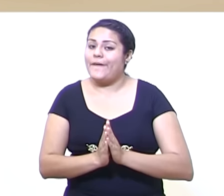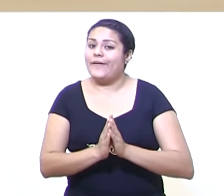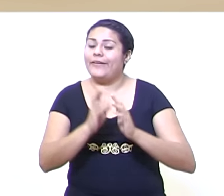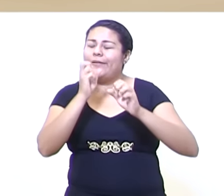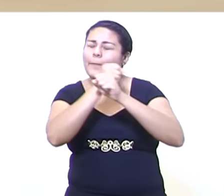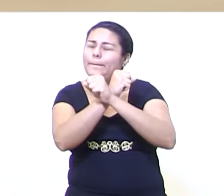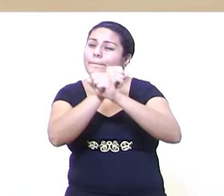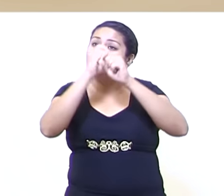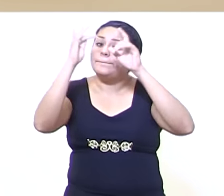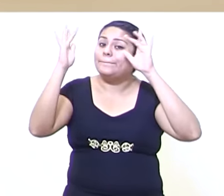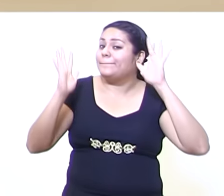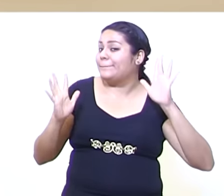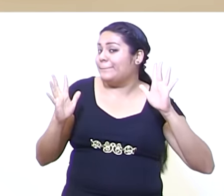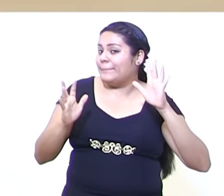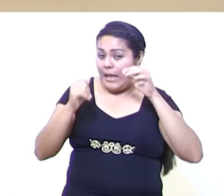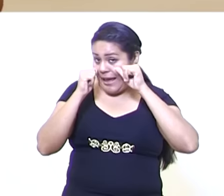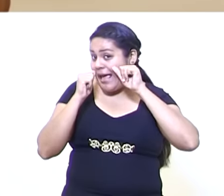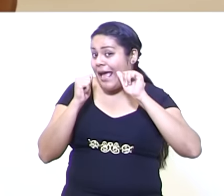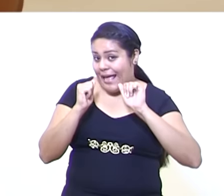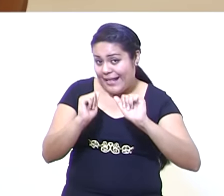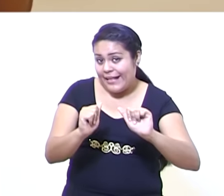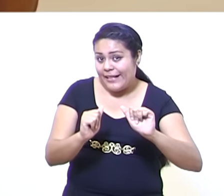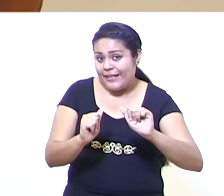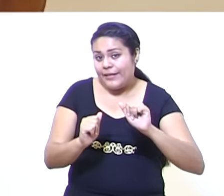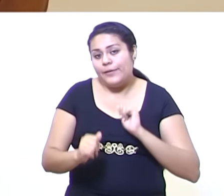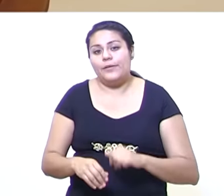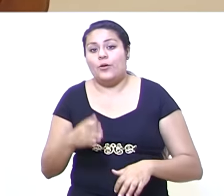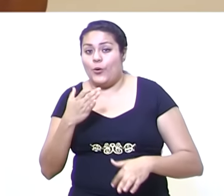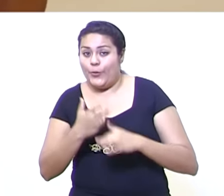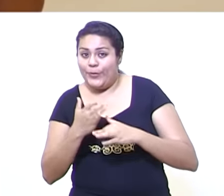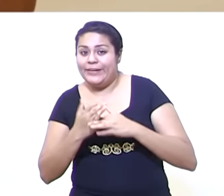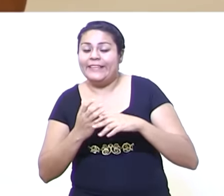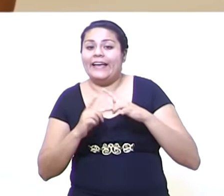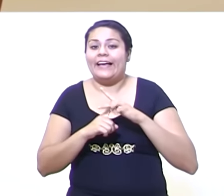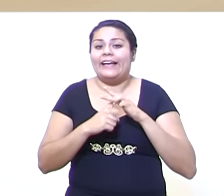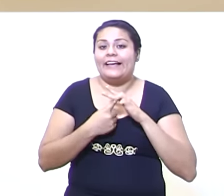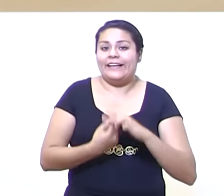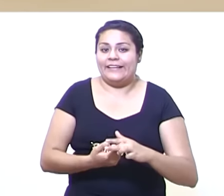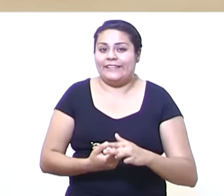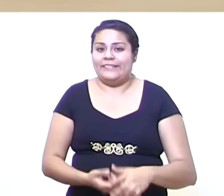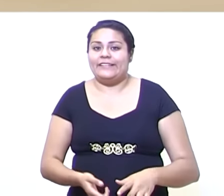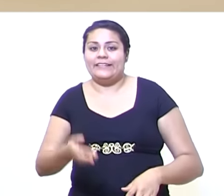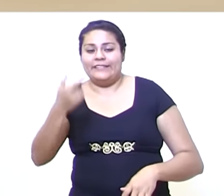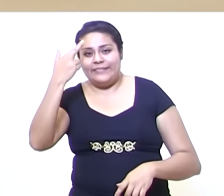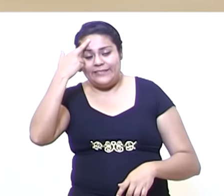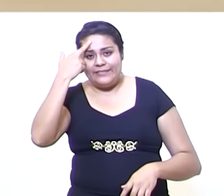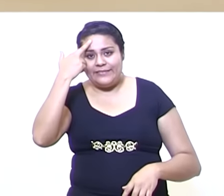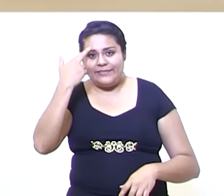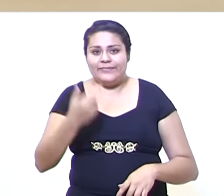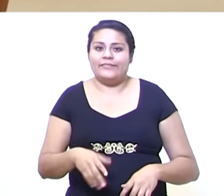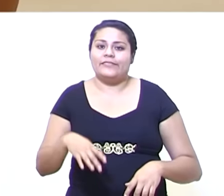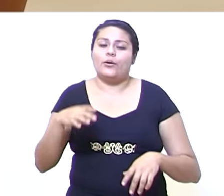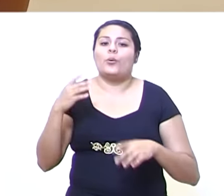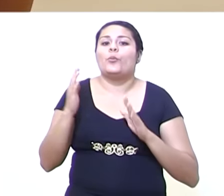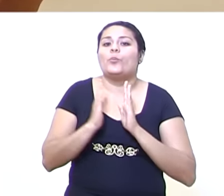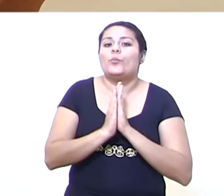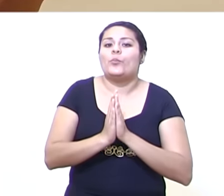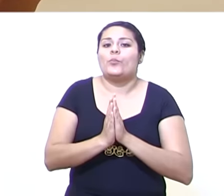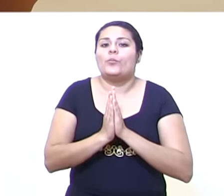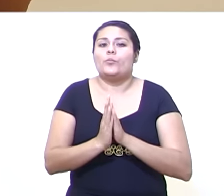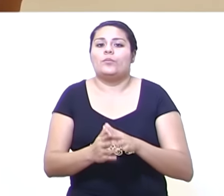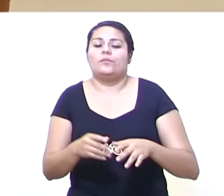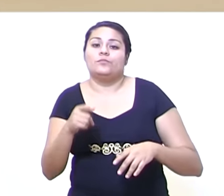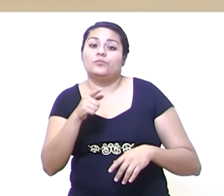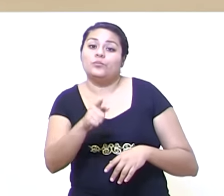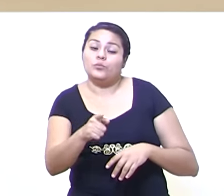vamos a iniciar con el reconocimiento de sonidos iniciales. Por eso te pido que